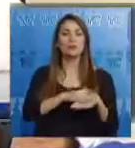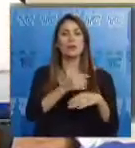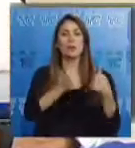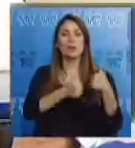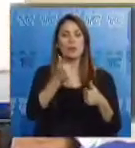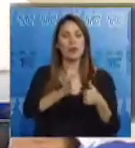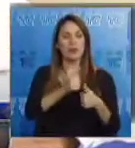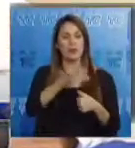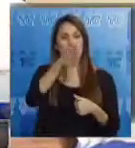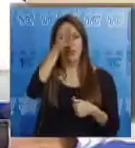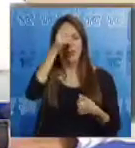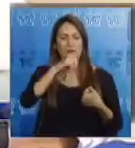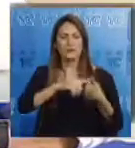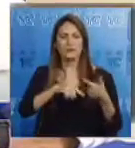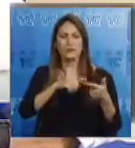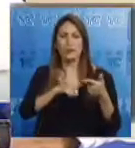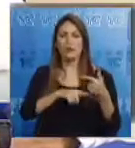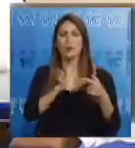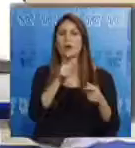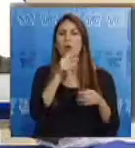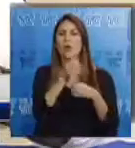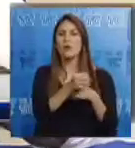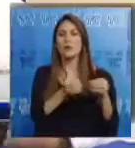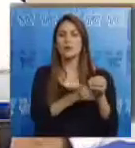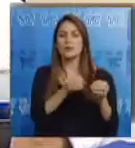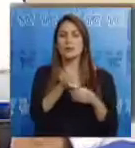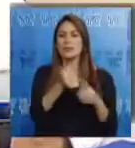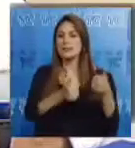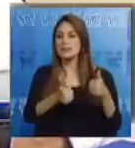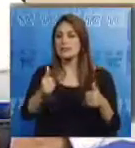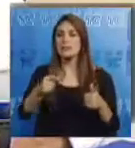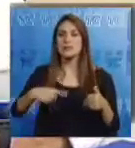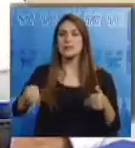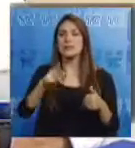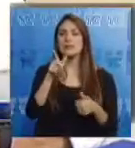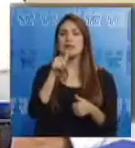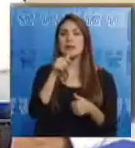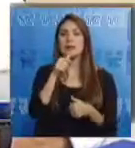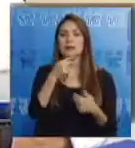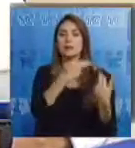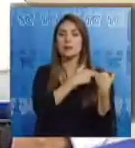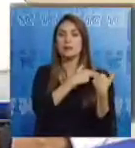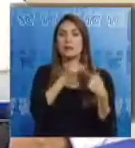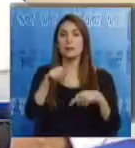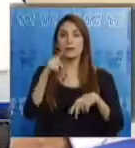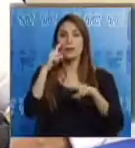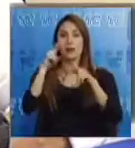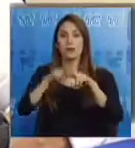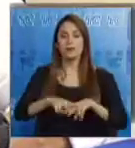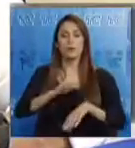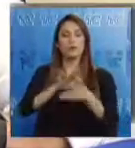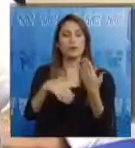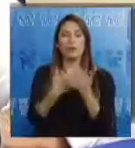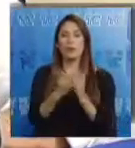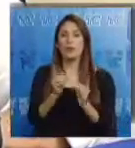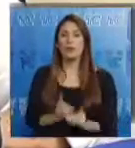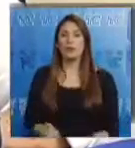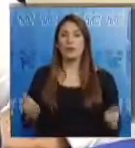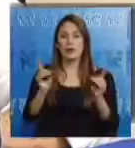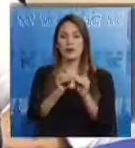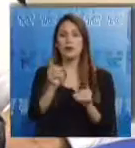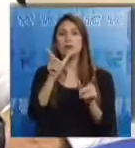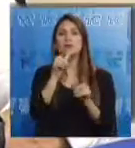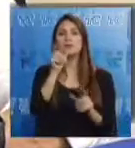Nacional de Inteligencia. Estamos evaluando todo aquello, quien tiene la capacidad técnica, para revisar sistemáticamente esos datos y vamos a ver quién es